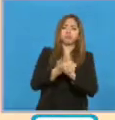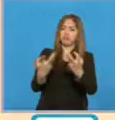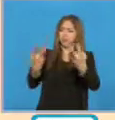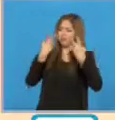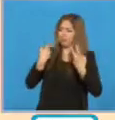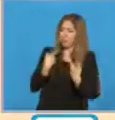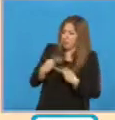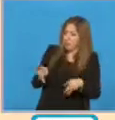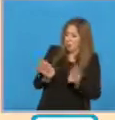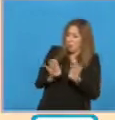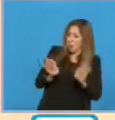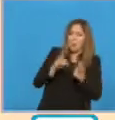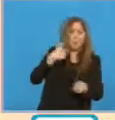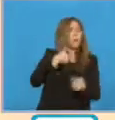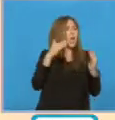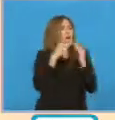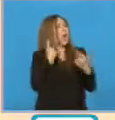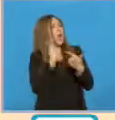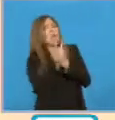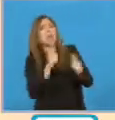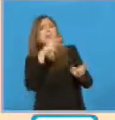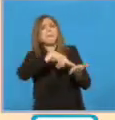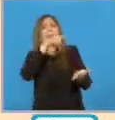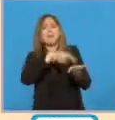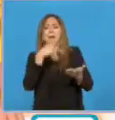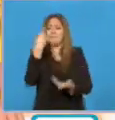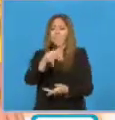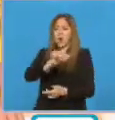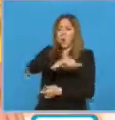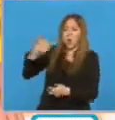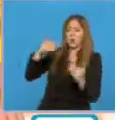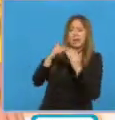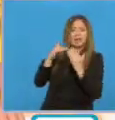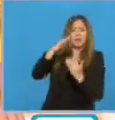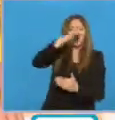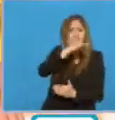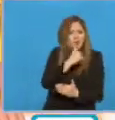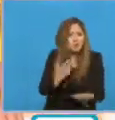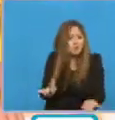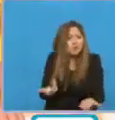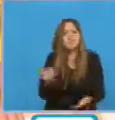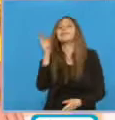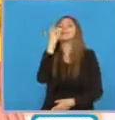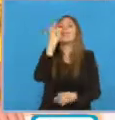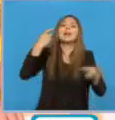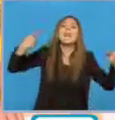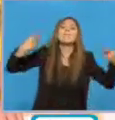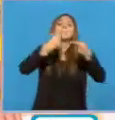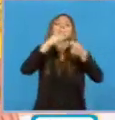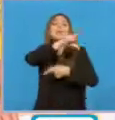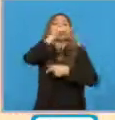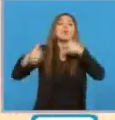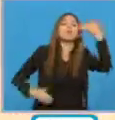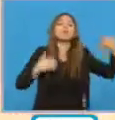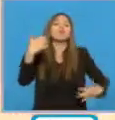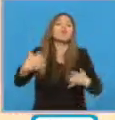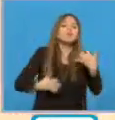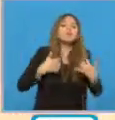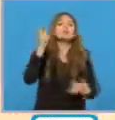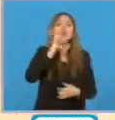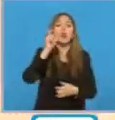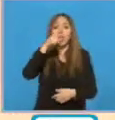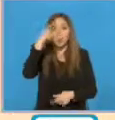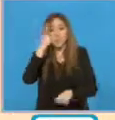yo puedo hacerlo. Entonces, siempre lo que quieras enseñar, se enseña en casa. Y para cuando salgas, ya no tengas